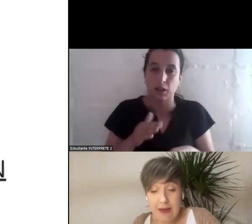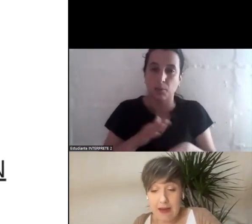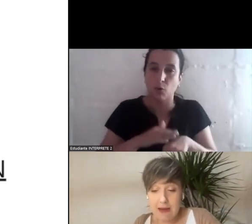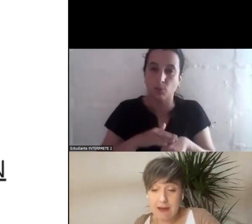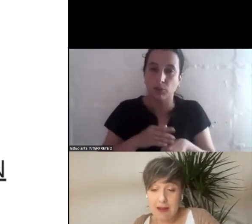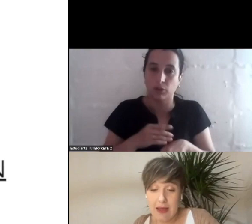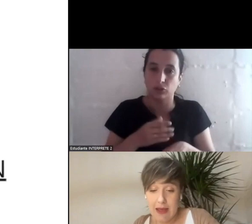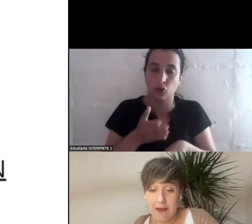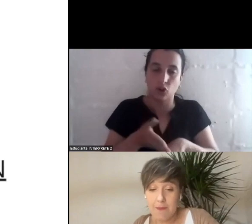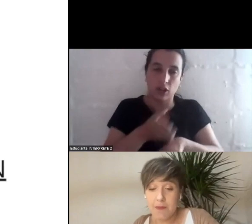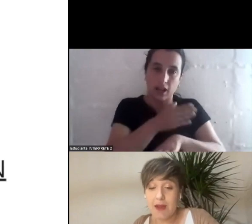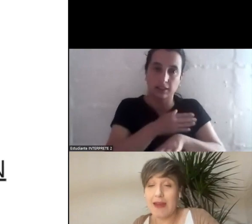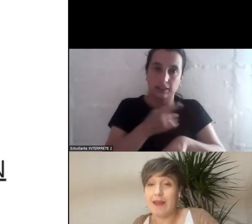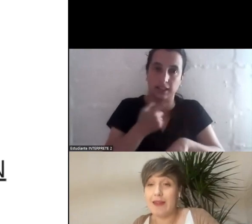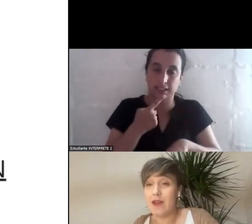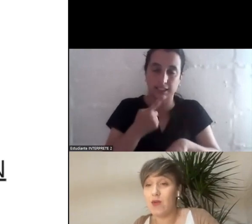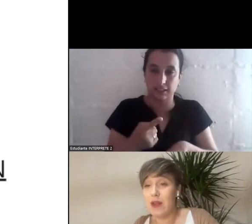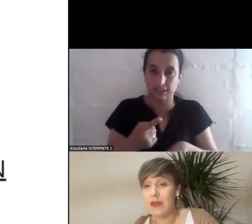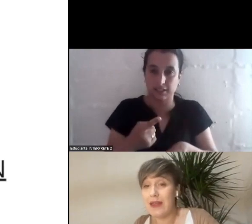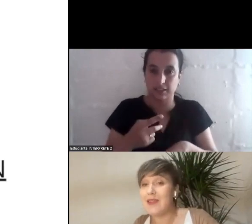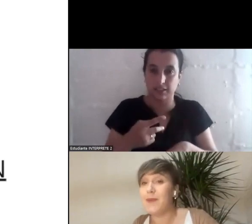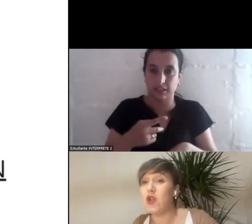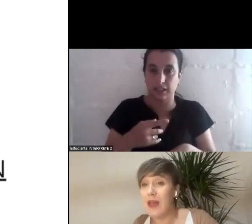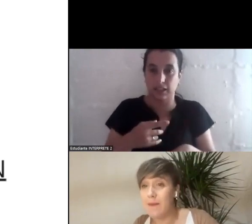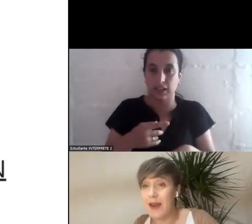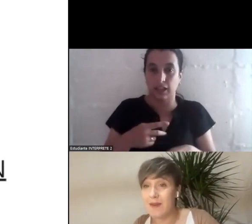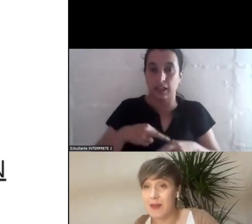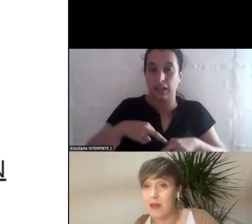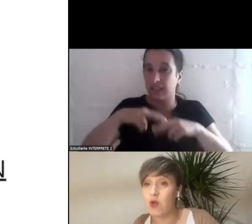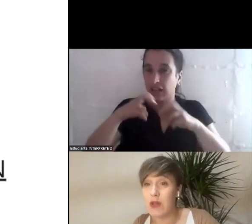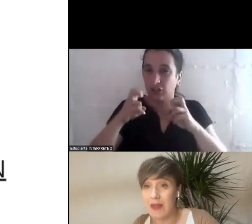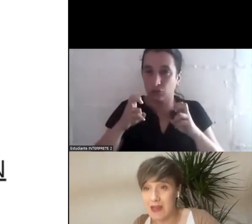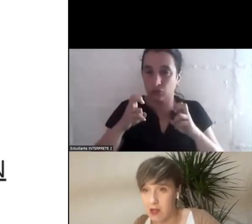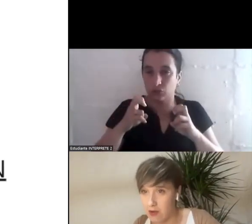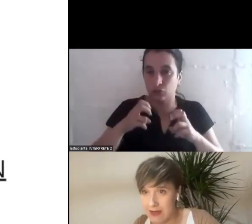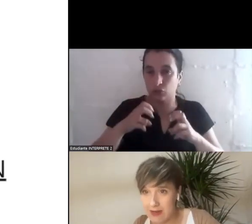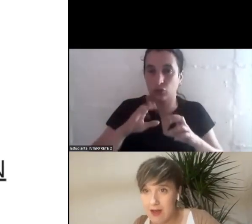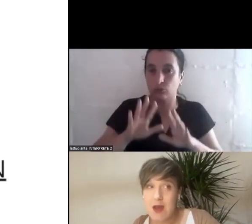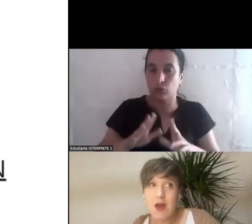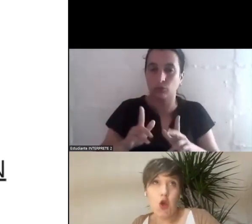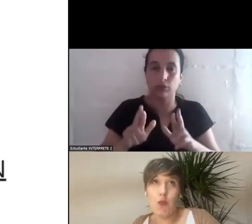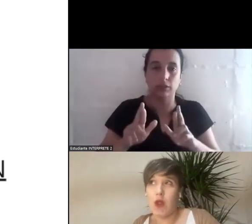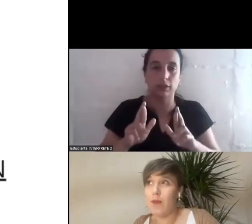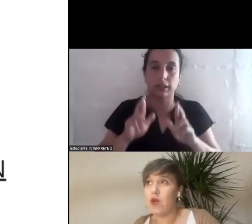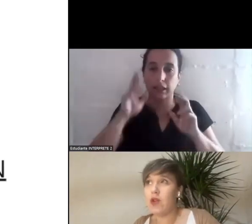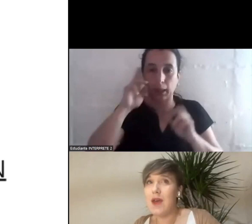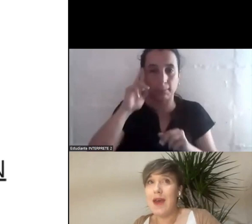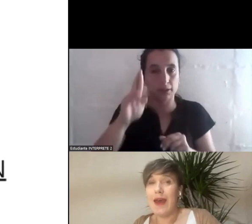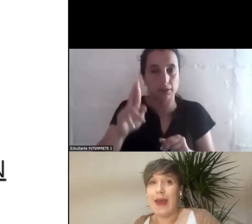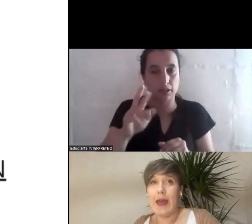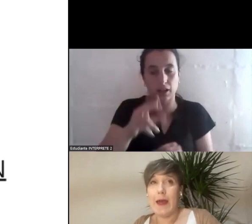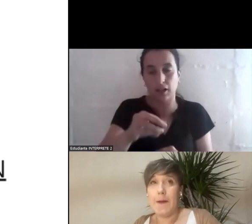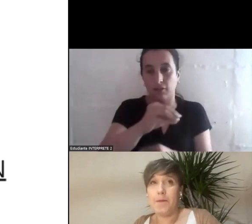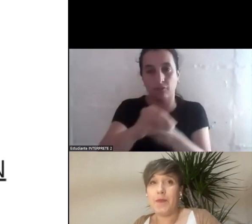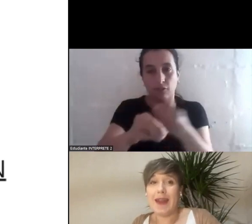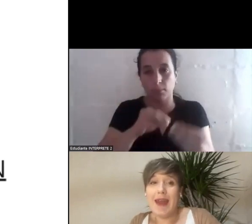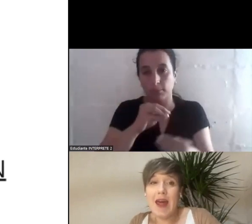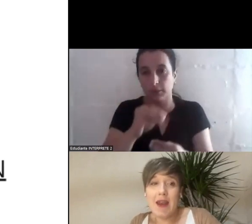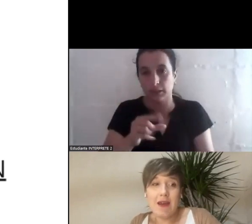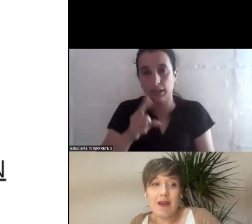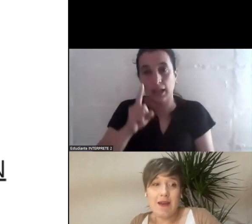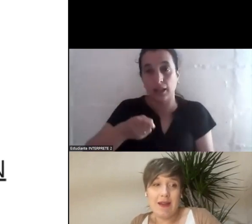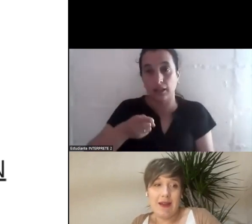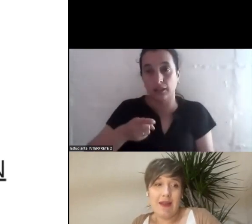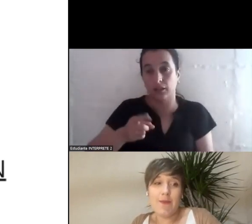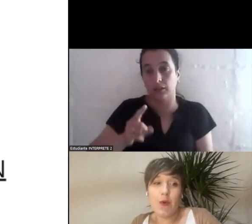estas familias y atender sus necesidades, pero siempre respetando sus decisiones. No podemos